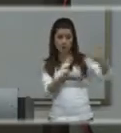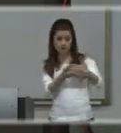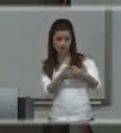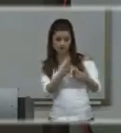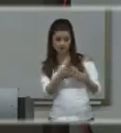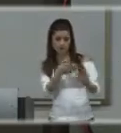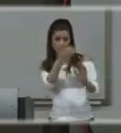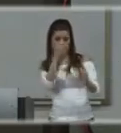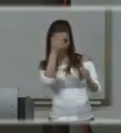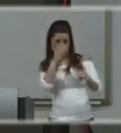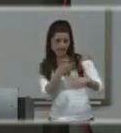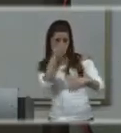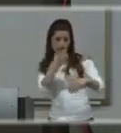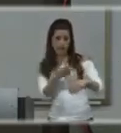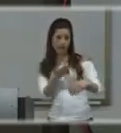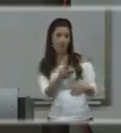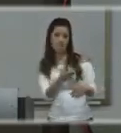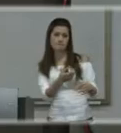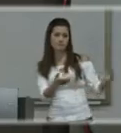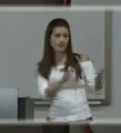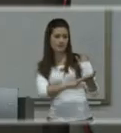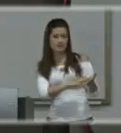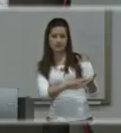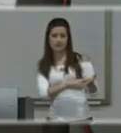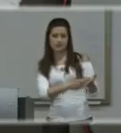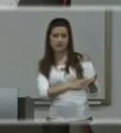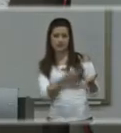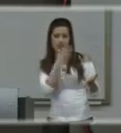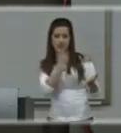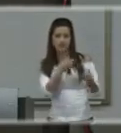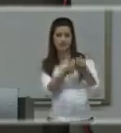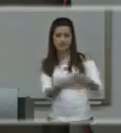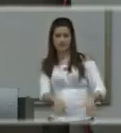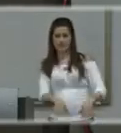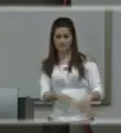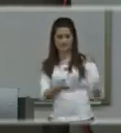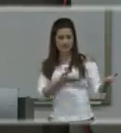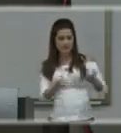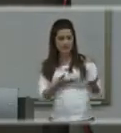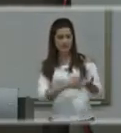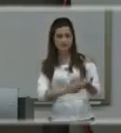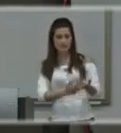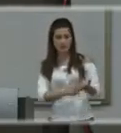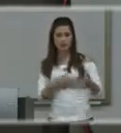es muy probable que se pierdan pruebas porque no hay interpretación ni servicios accesibles.